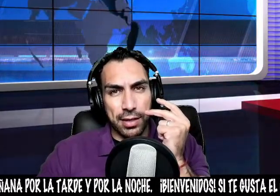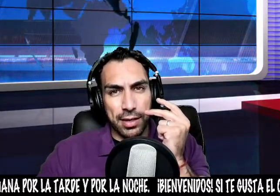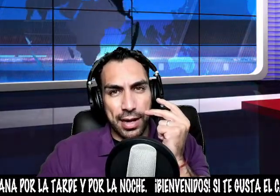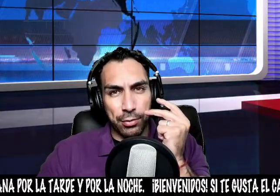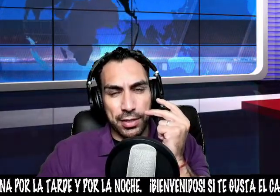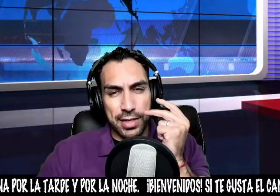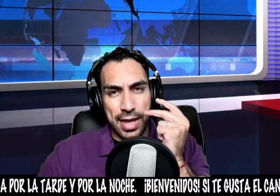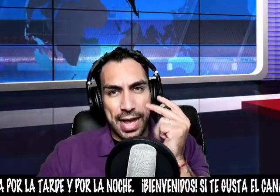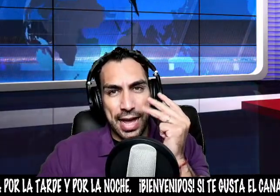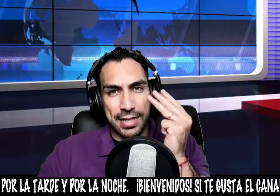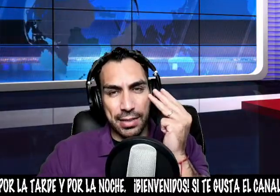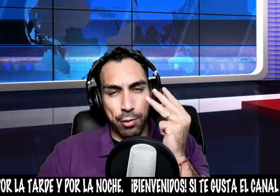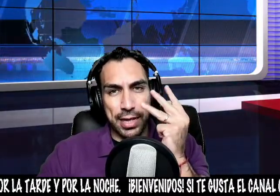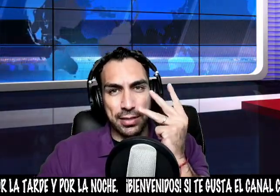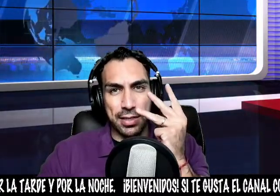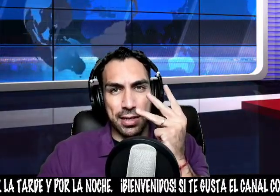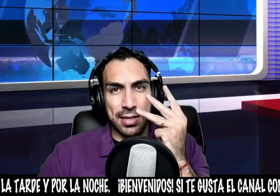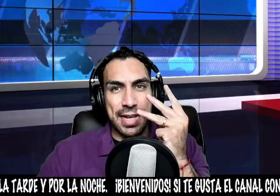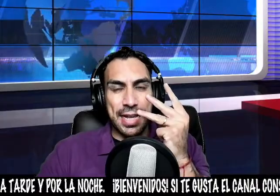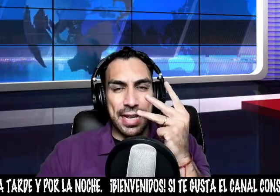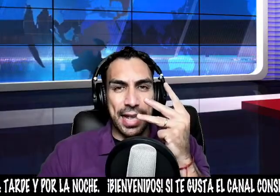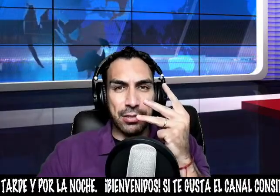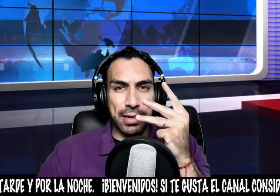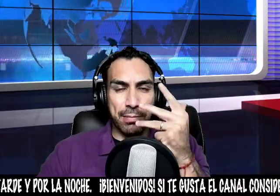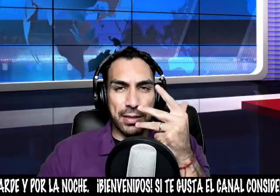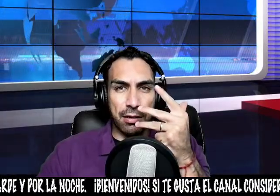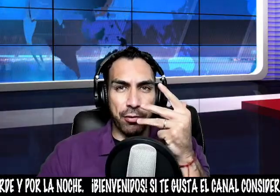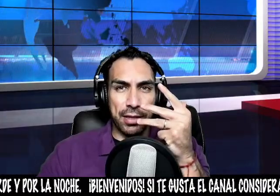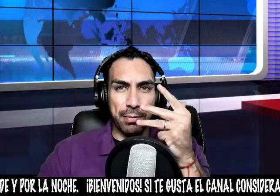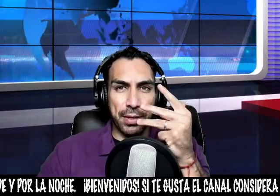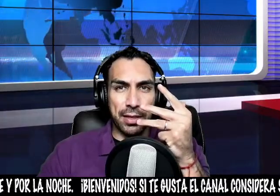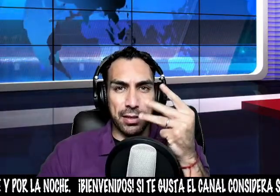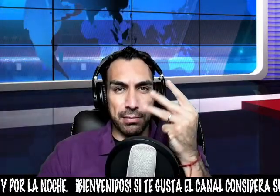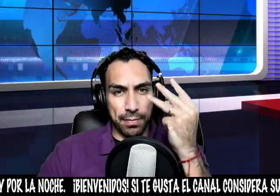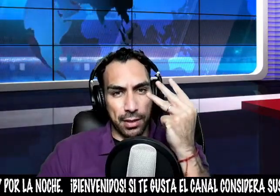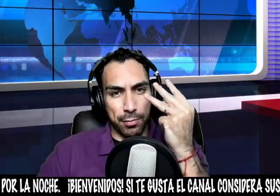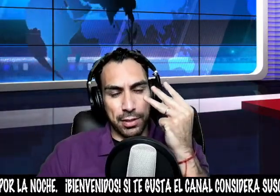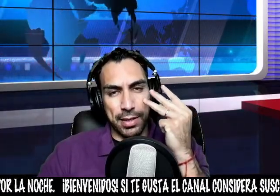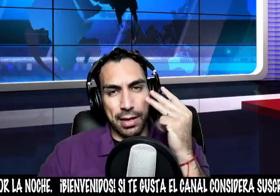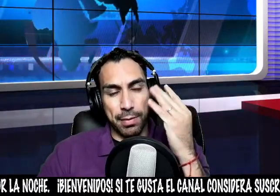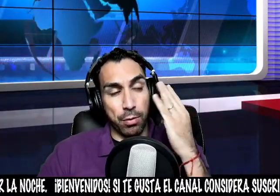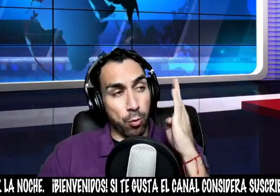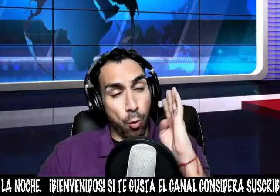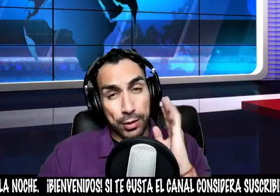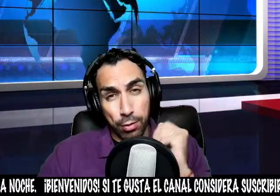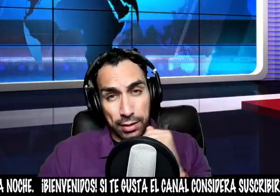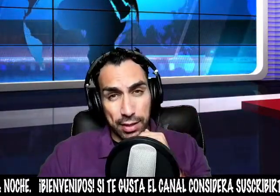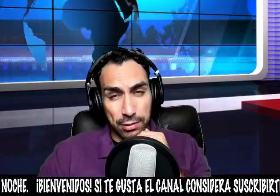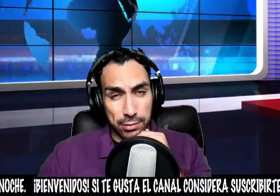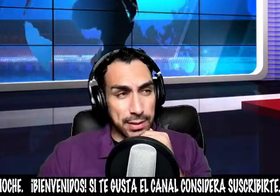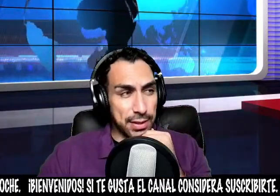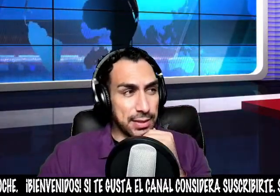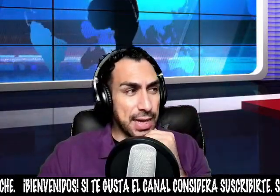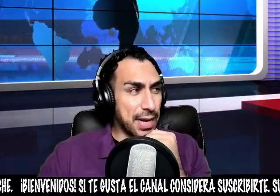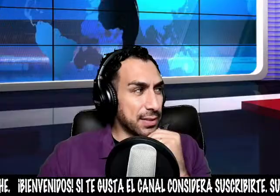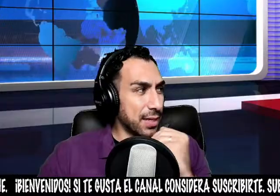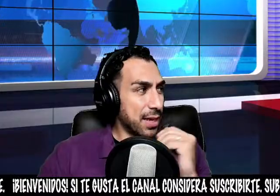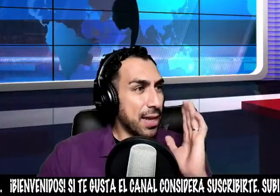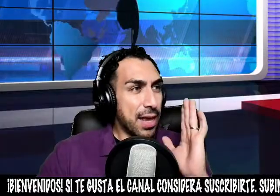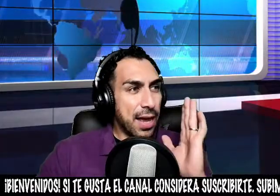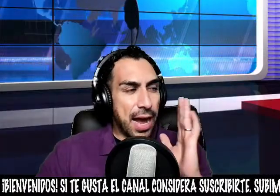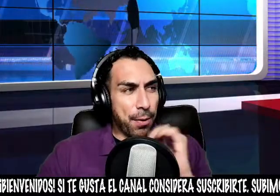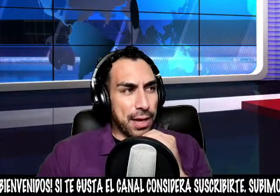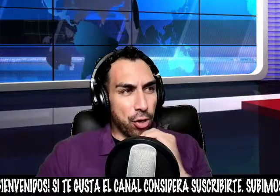bien la noticia a Samuel García. En caso de que Marcelo fuera independiente, pues habría a lo mejor cuatro candidatos